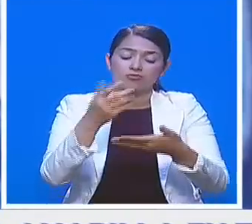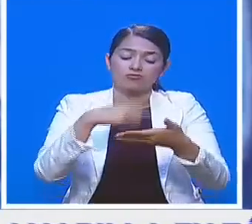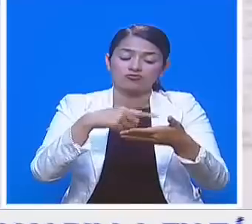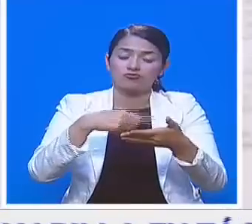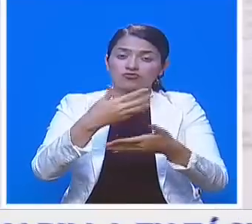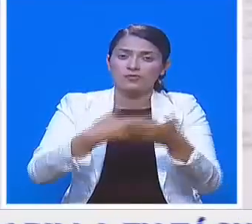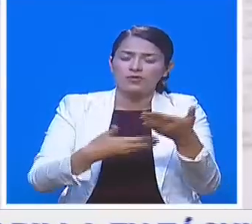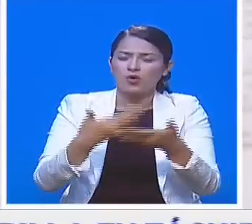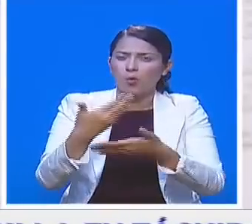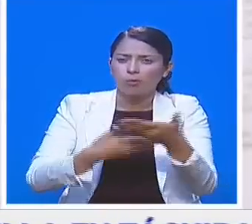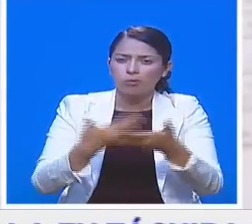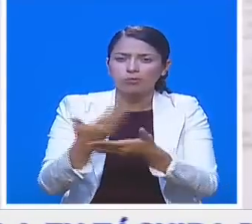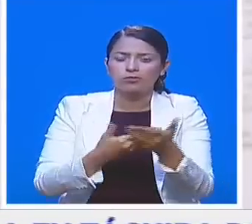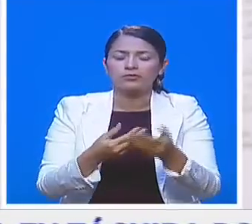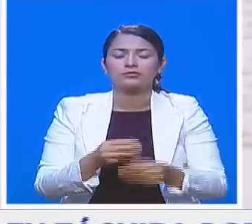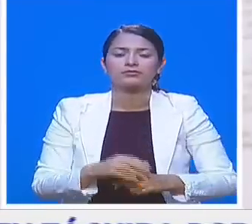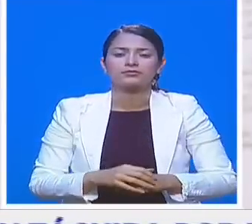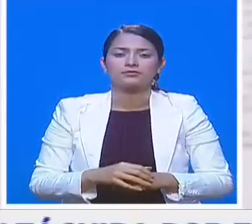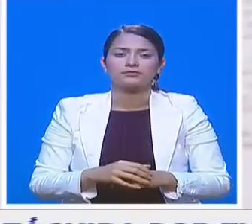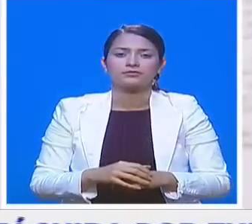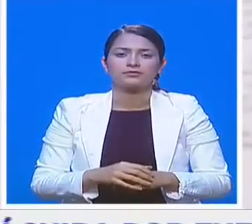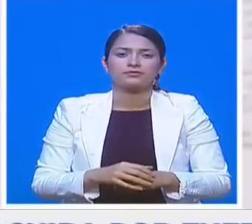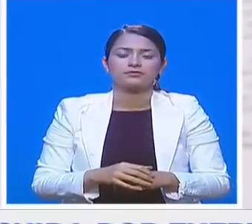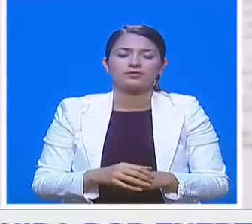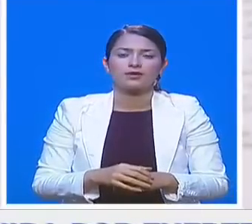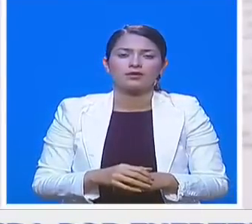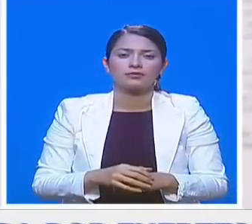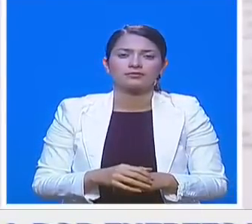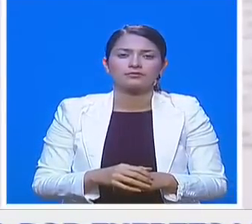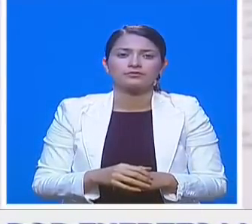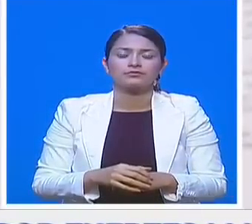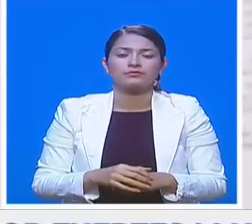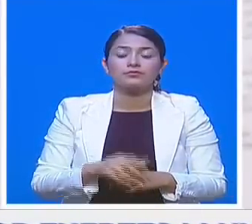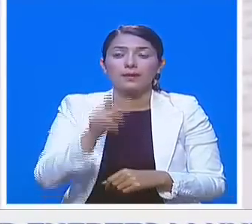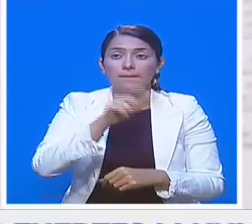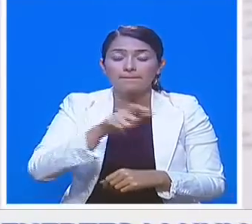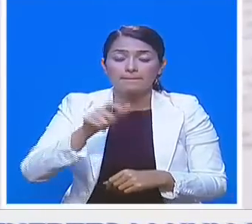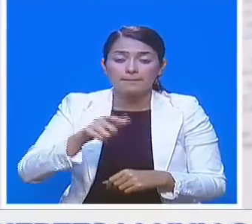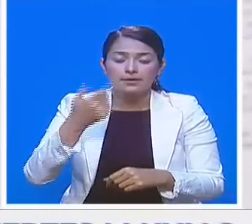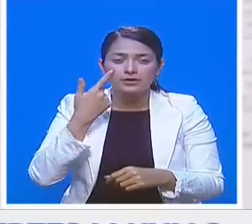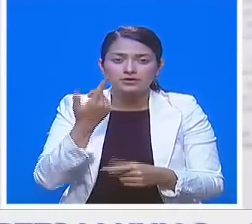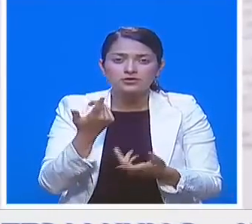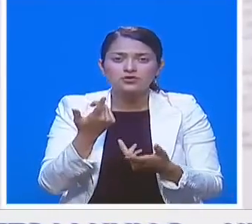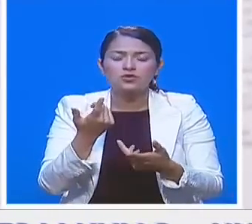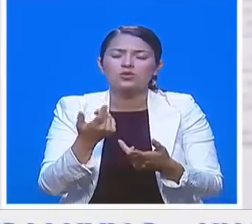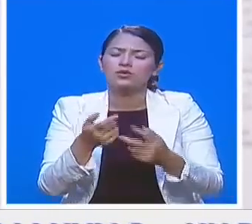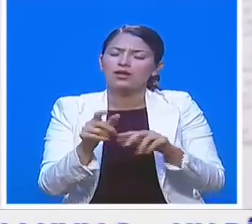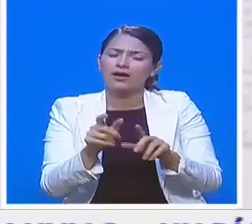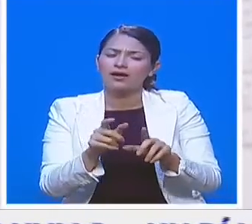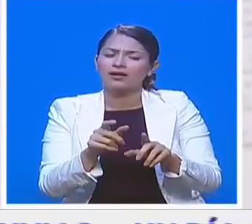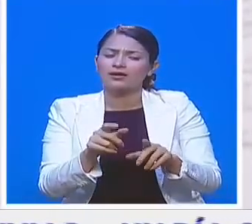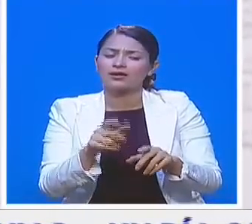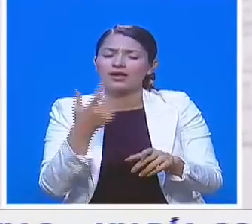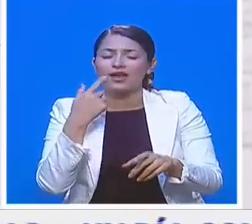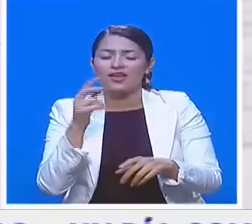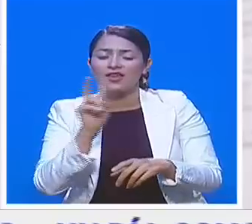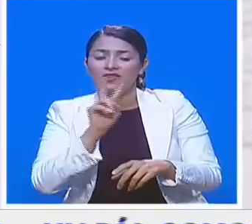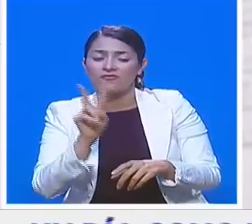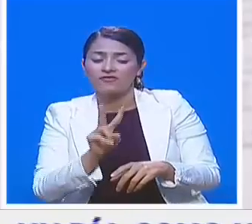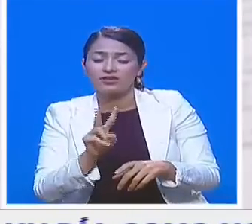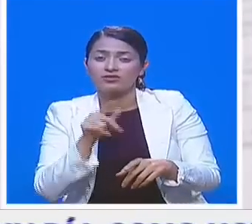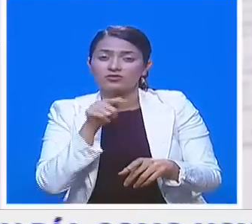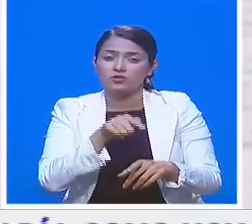documentos. Negación del retorno de nacionales sujetos a remoción y agregan que los venezolanos tienen